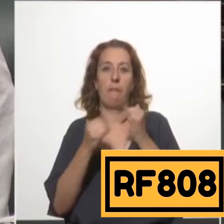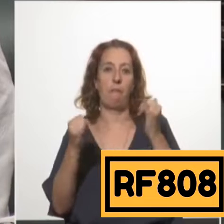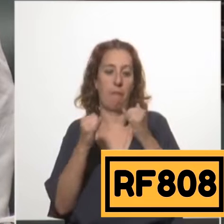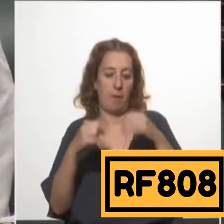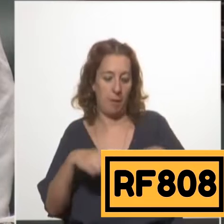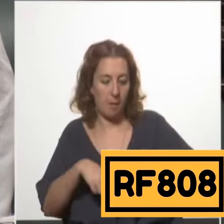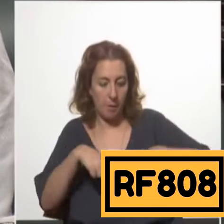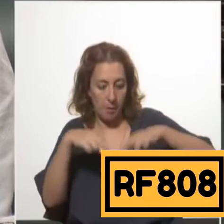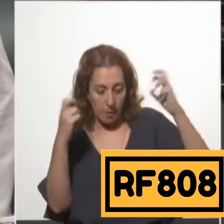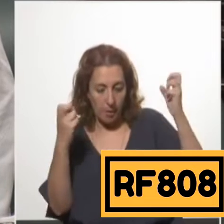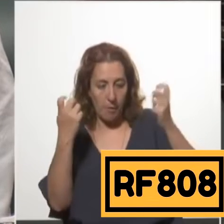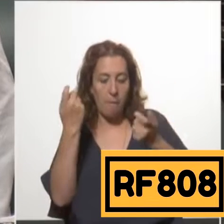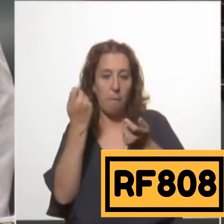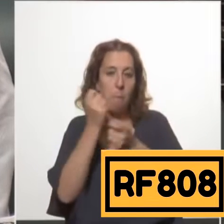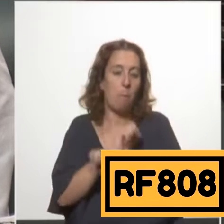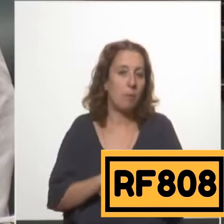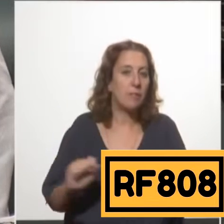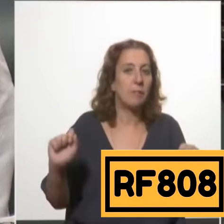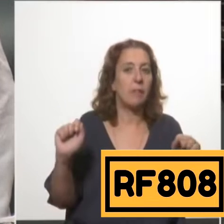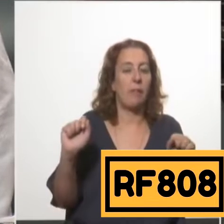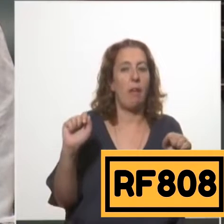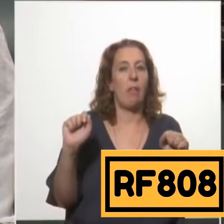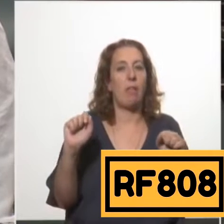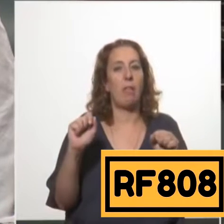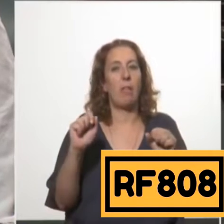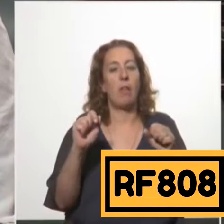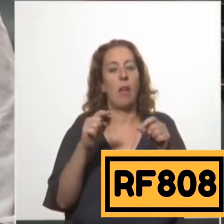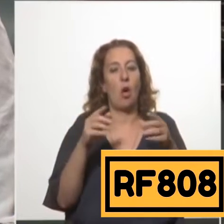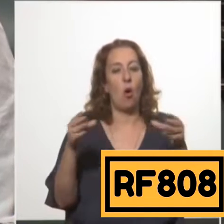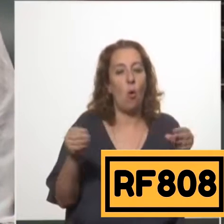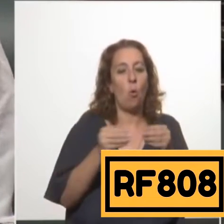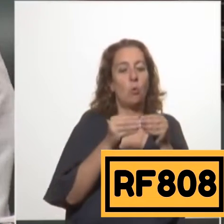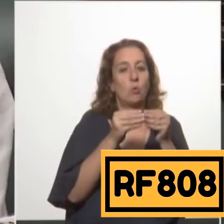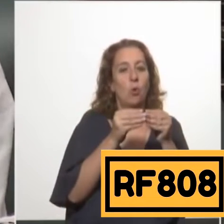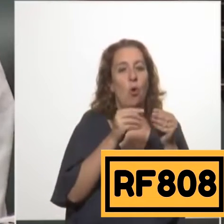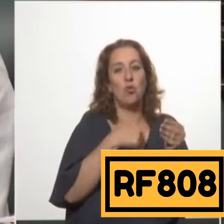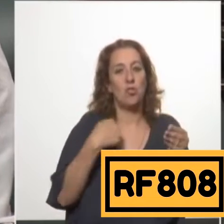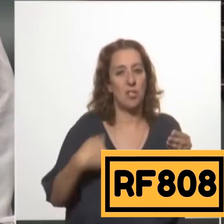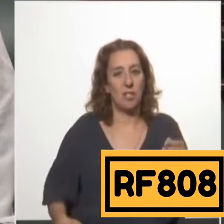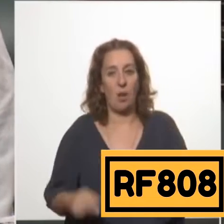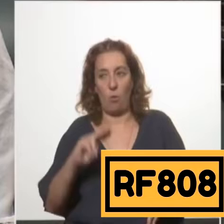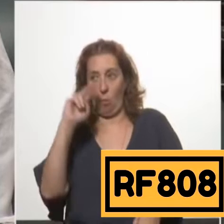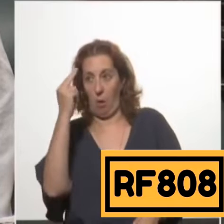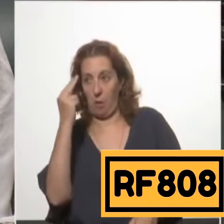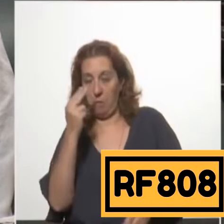estudio de factibilidad entre el estudio conjunto entre China y Uruguay, nos íbamos a ir con una fecha certera,